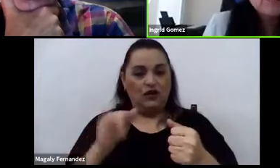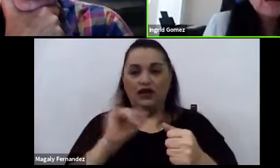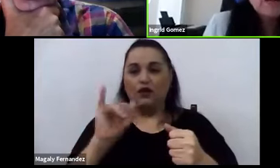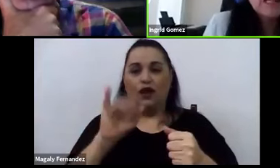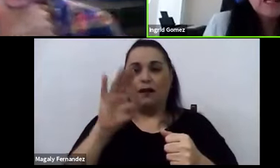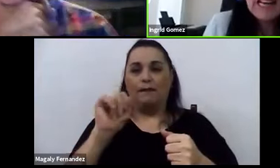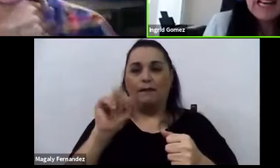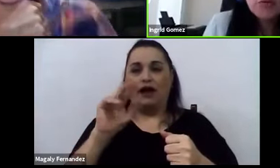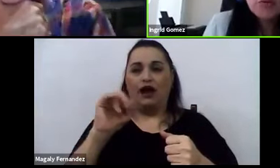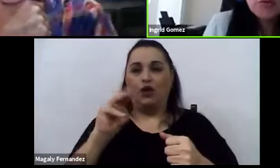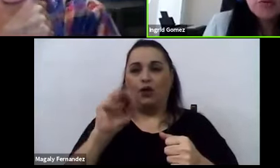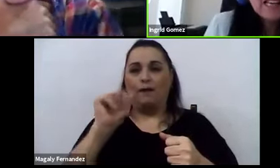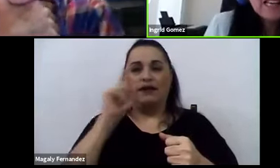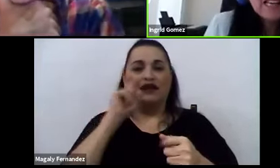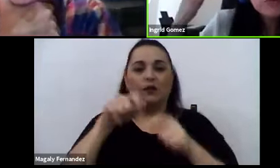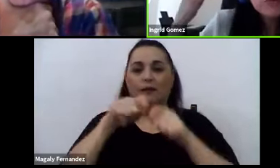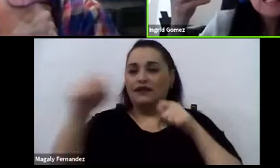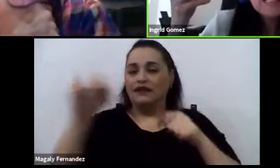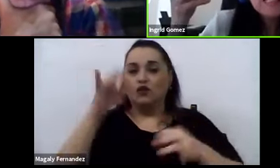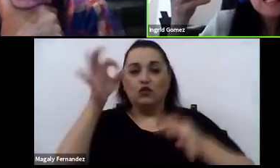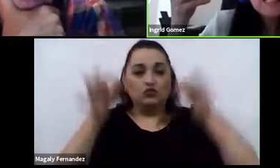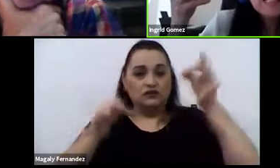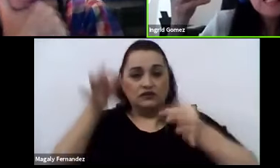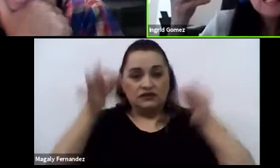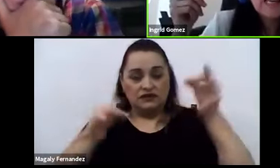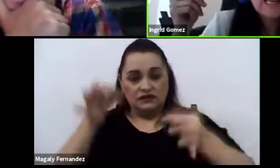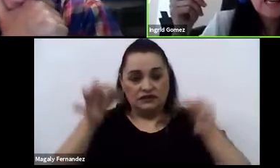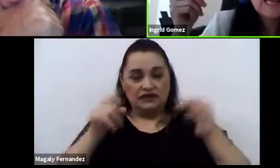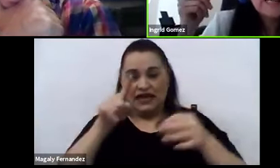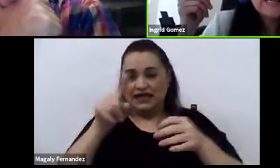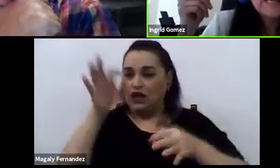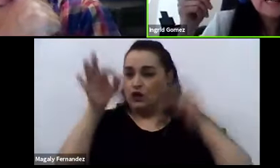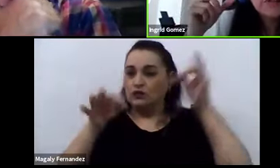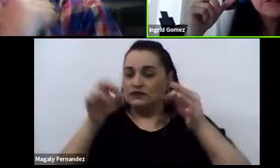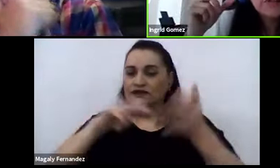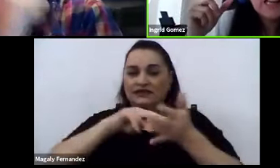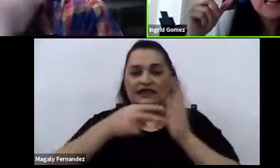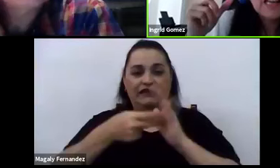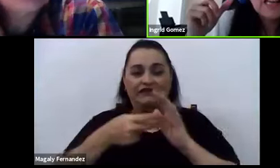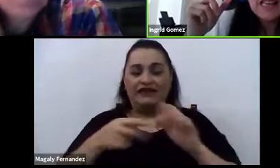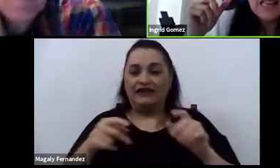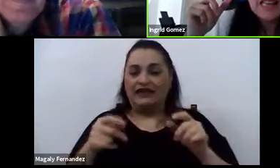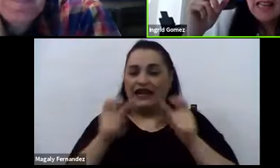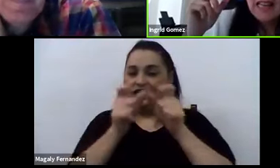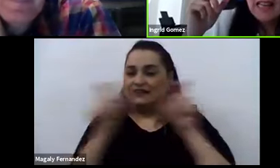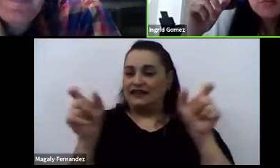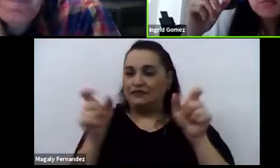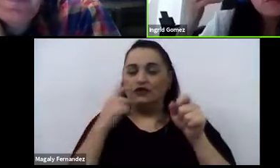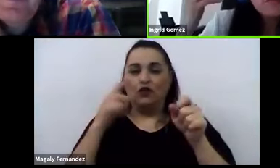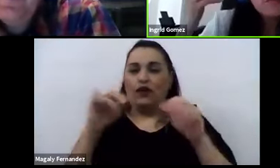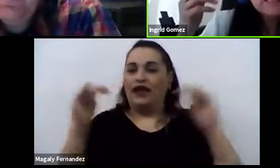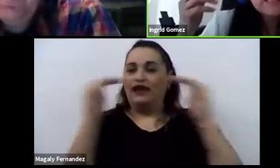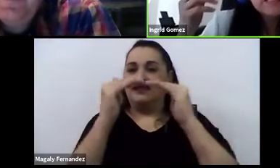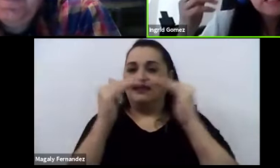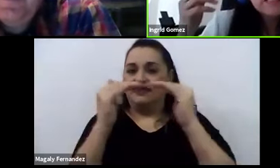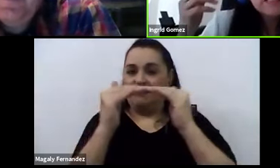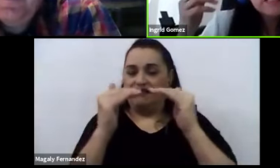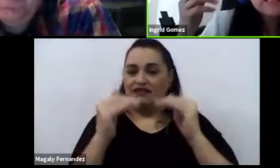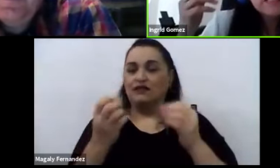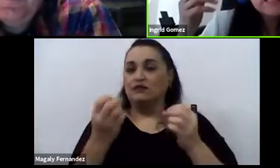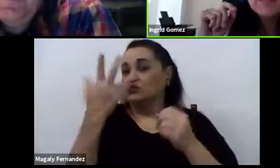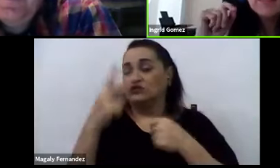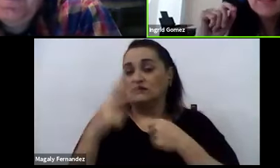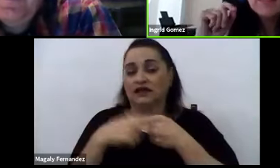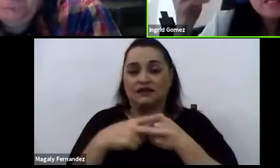para medir la justicia, esa justicia que implica el término de equidad y que muchas veces